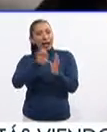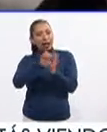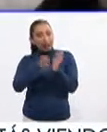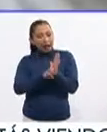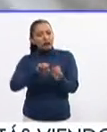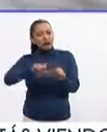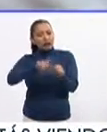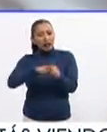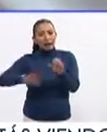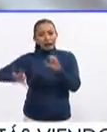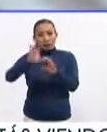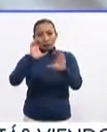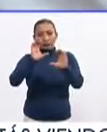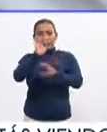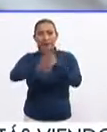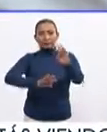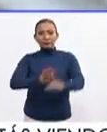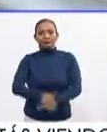ética, social y ambiental.